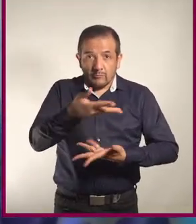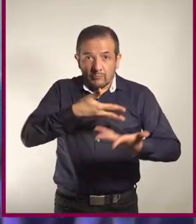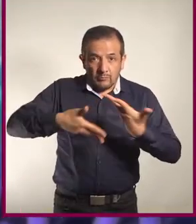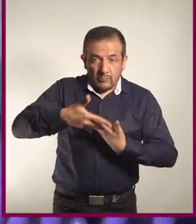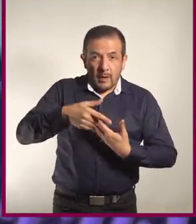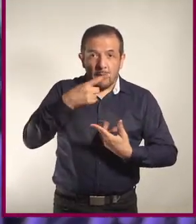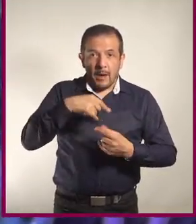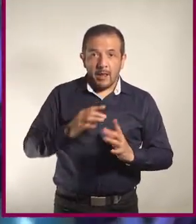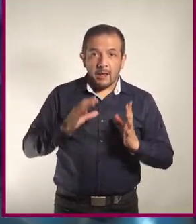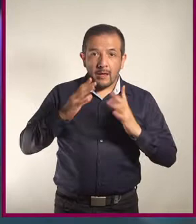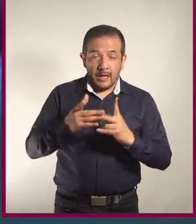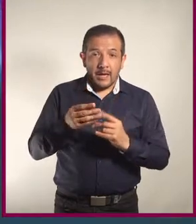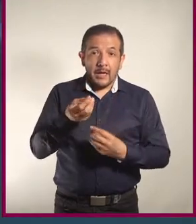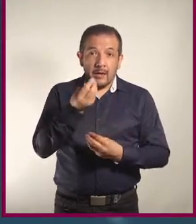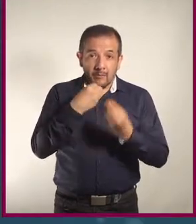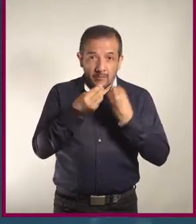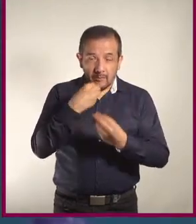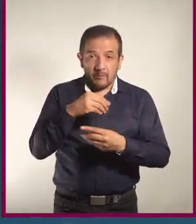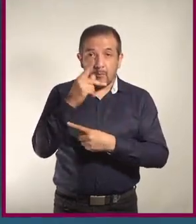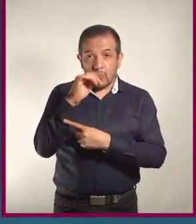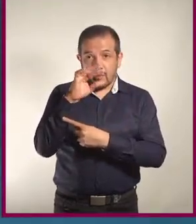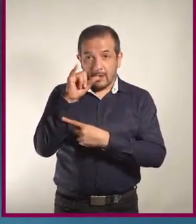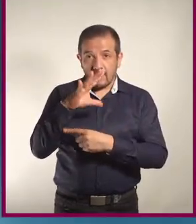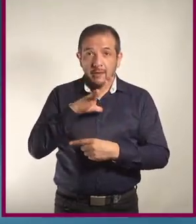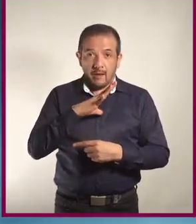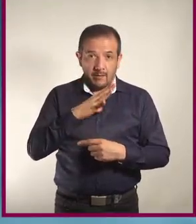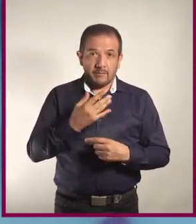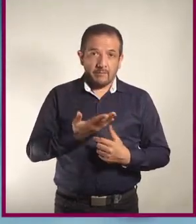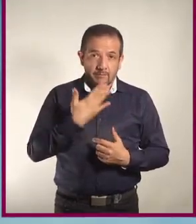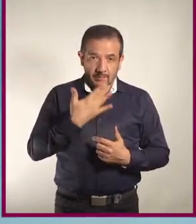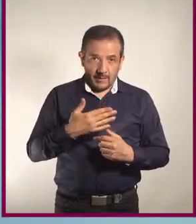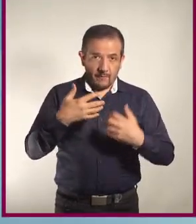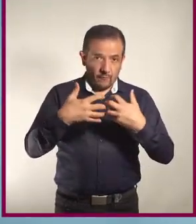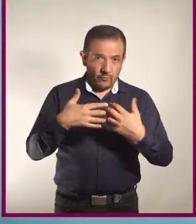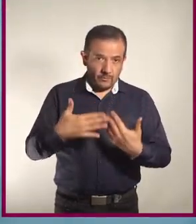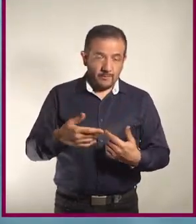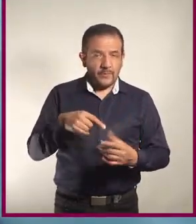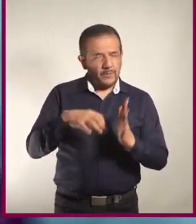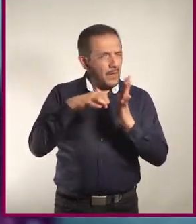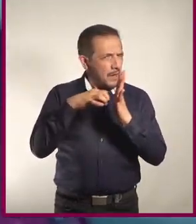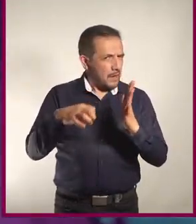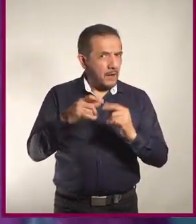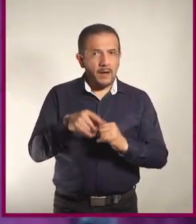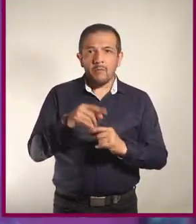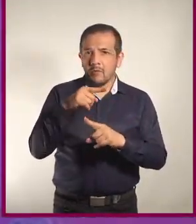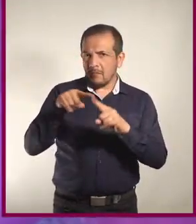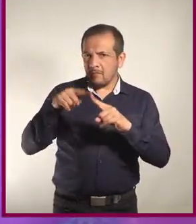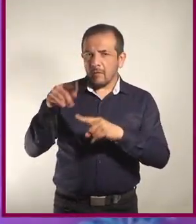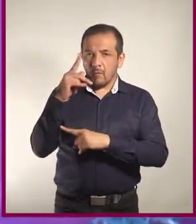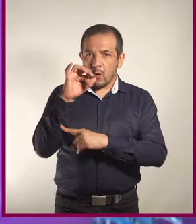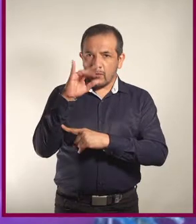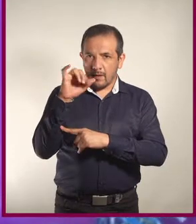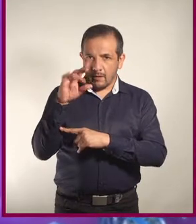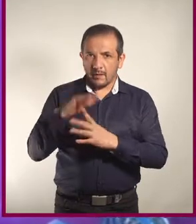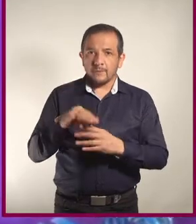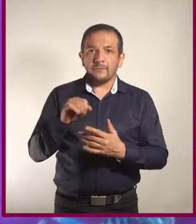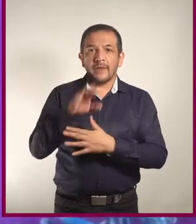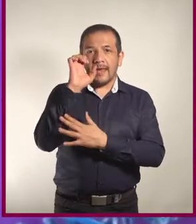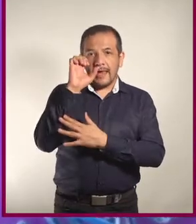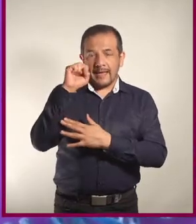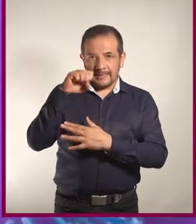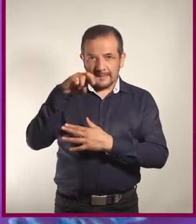ambiente, será el tipo de función que esa proteína tenga. Veamos diferentes ejemplos de proteínas.